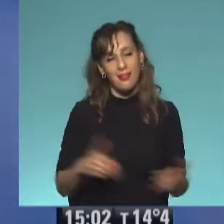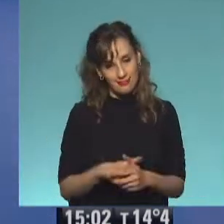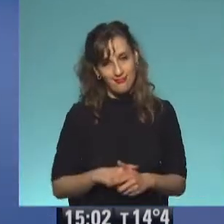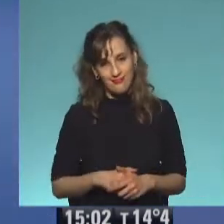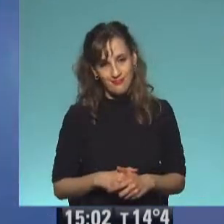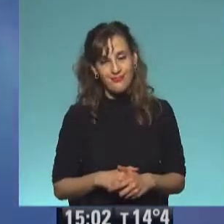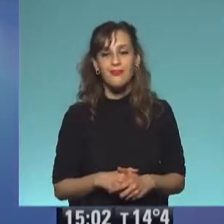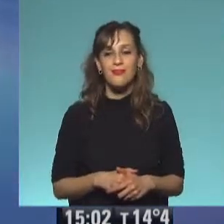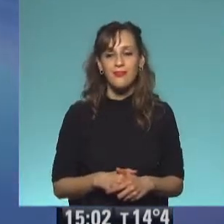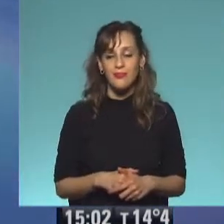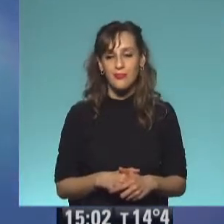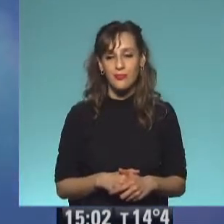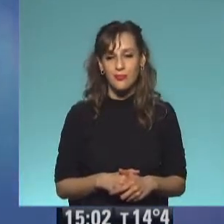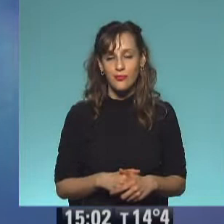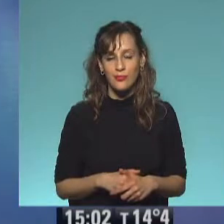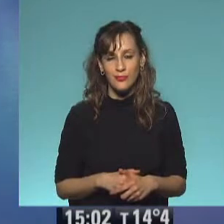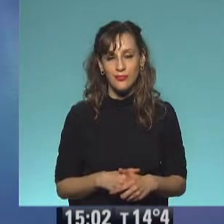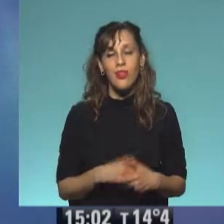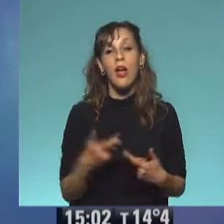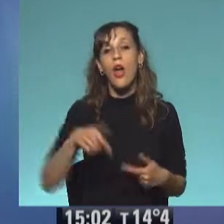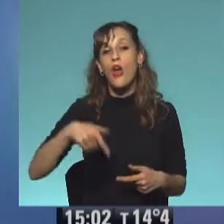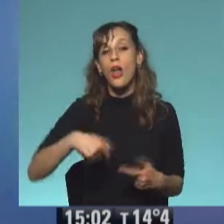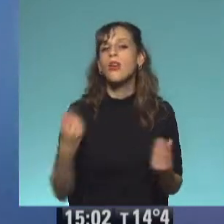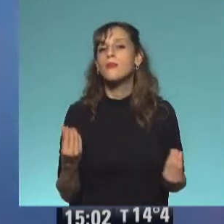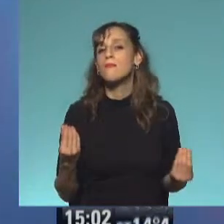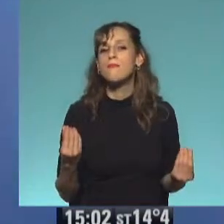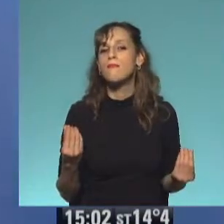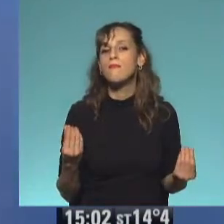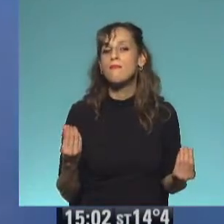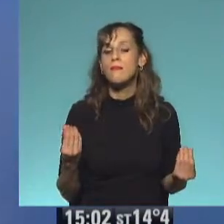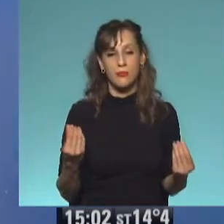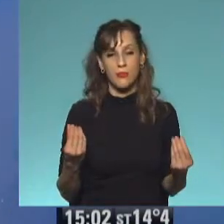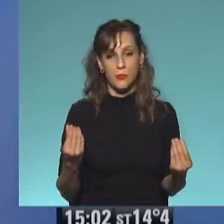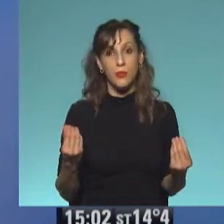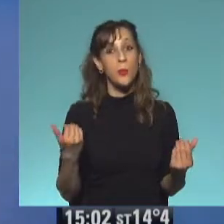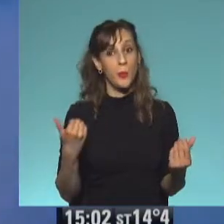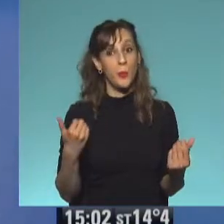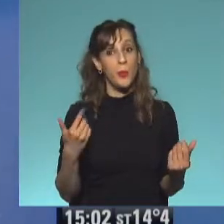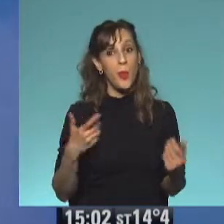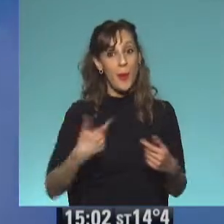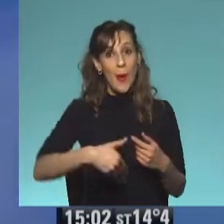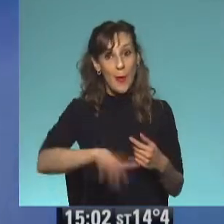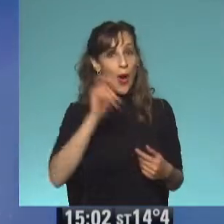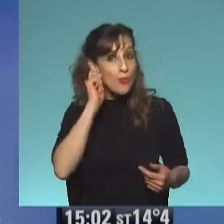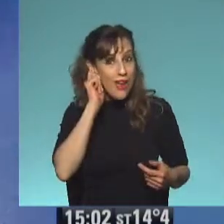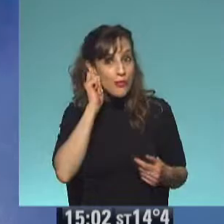bueno lo que vamos a hacer es nos vamos a preparar después nos preparamos bien